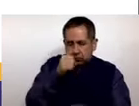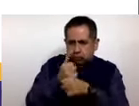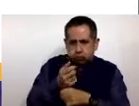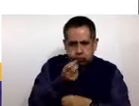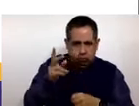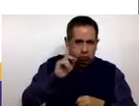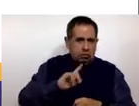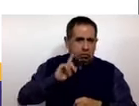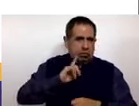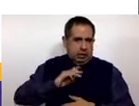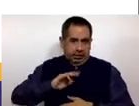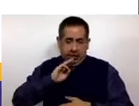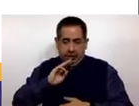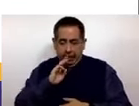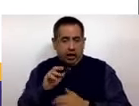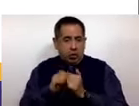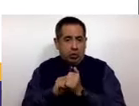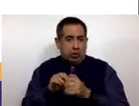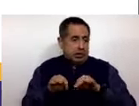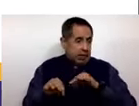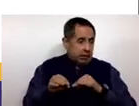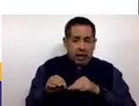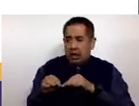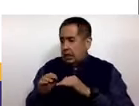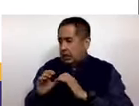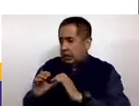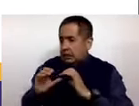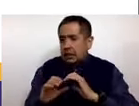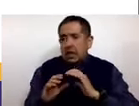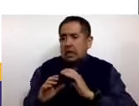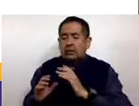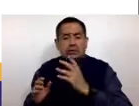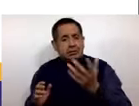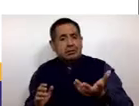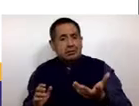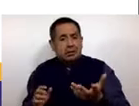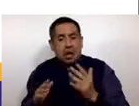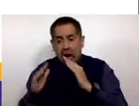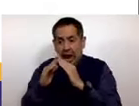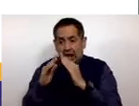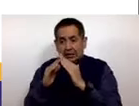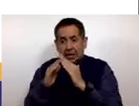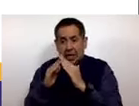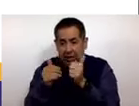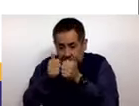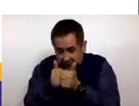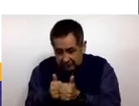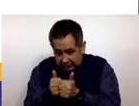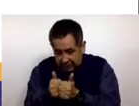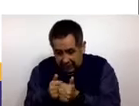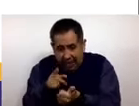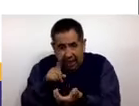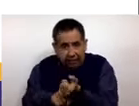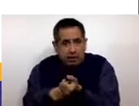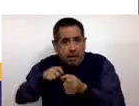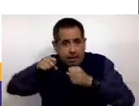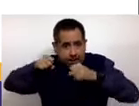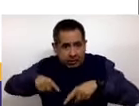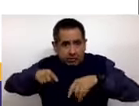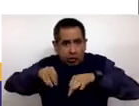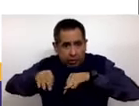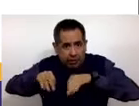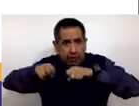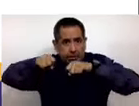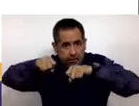las mujeres que trabajan en hogares, porque pues el hogar se convirtió en la casa, se convirtió en el espacio de trabajo, en